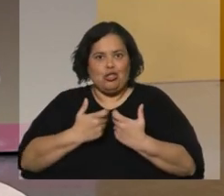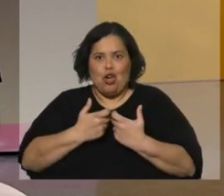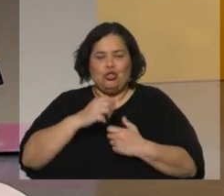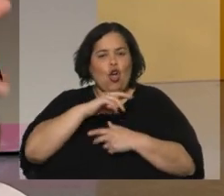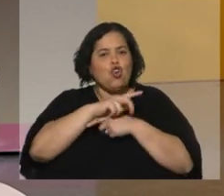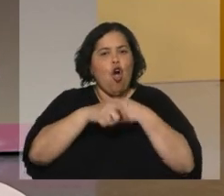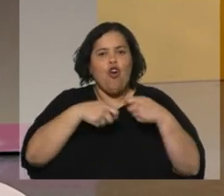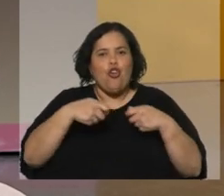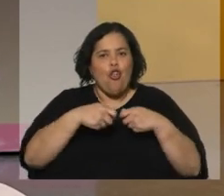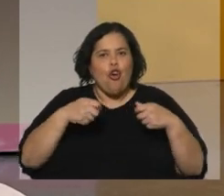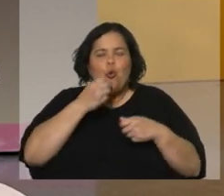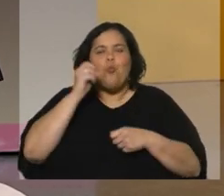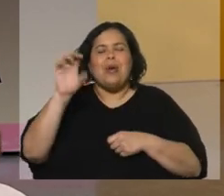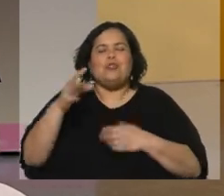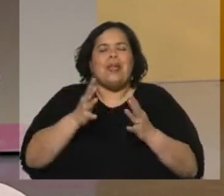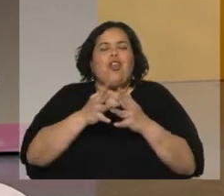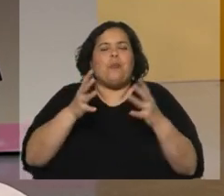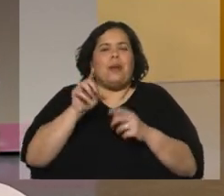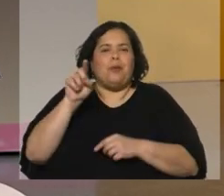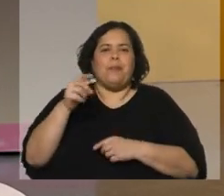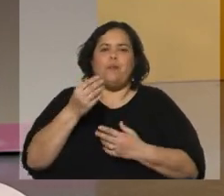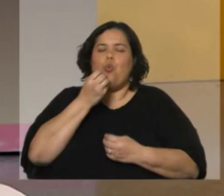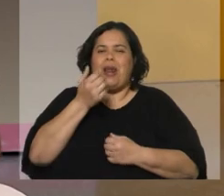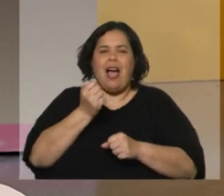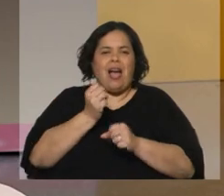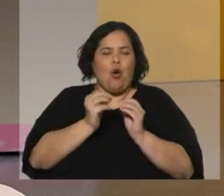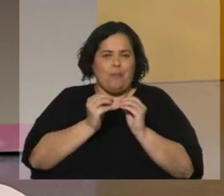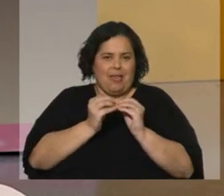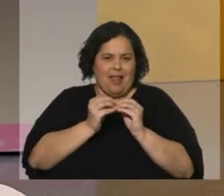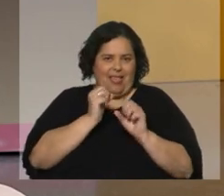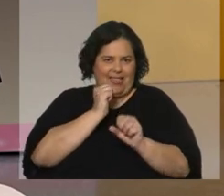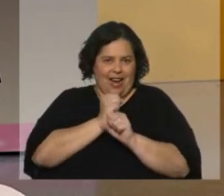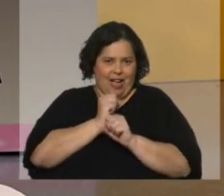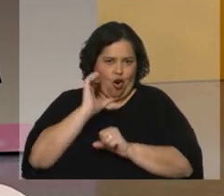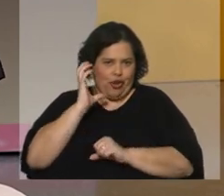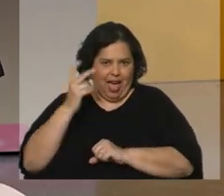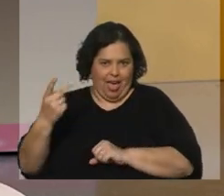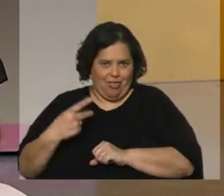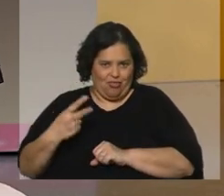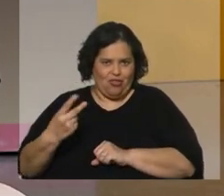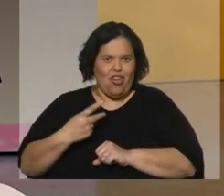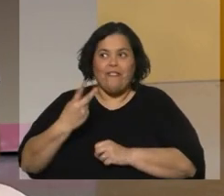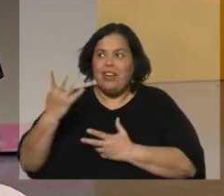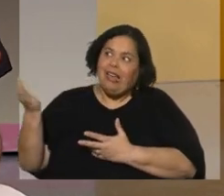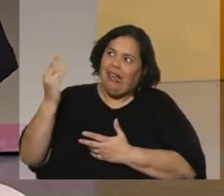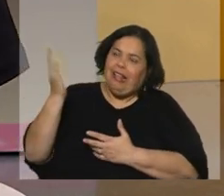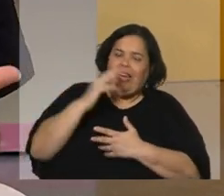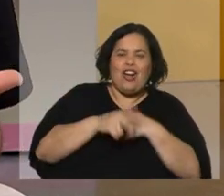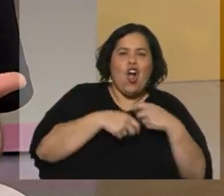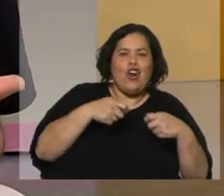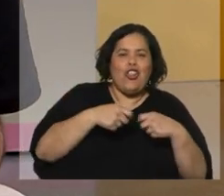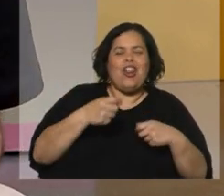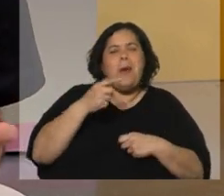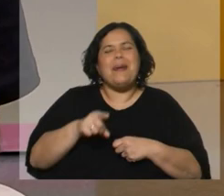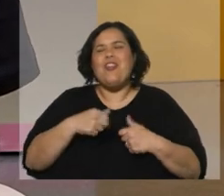de cordón y le mandamos un beso grande porque la adoro con una gran compañera de trabajo además en la radio en sarandí y me ha querido llevar un poco ahí pero no tengo